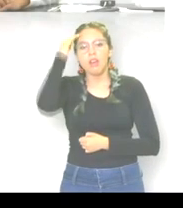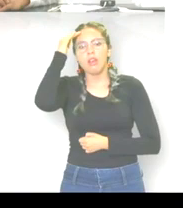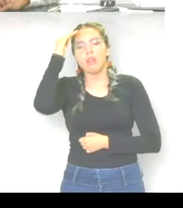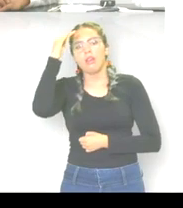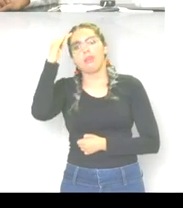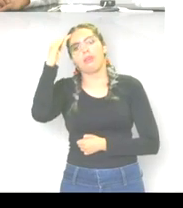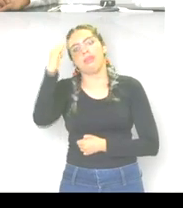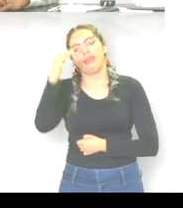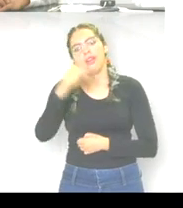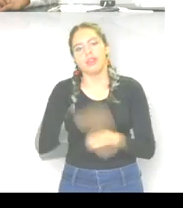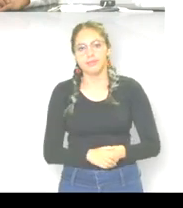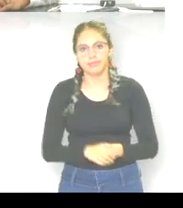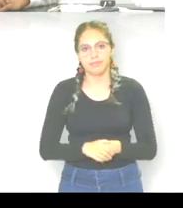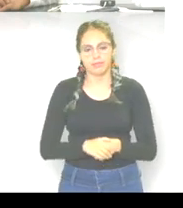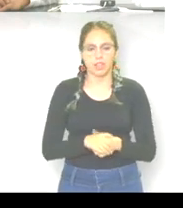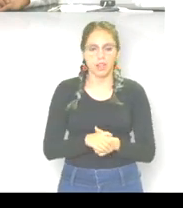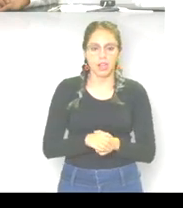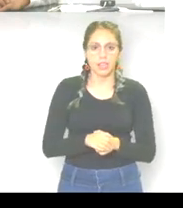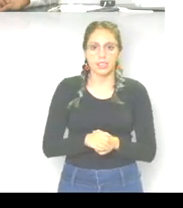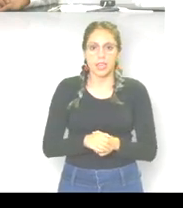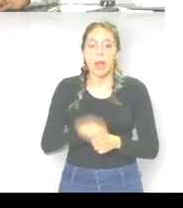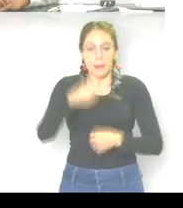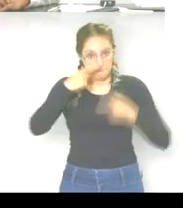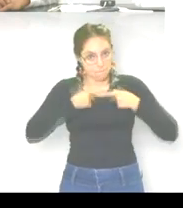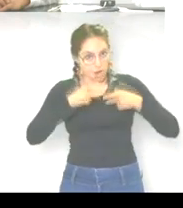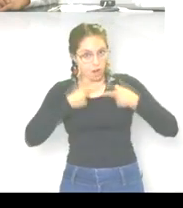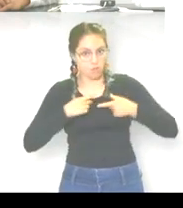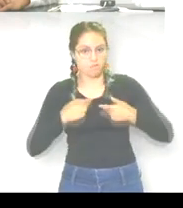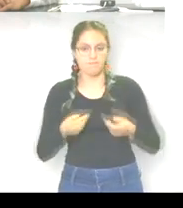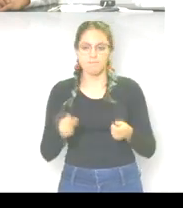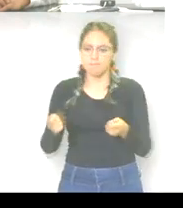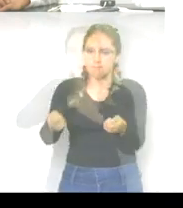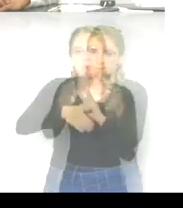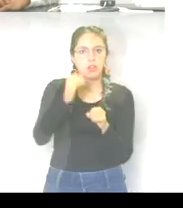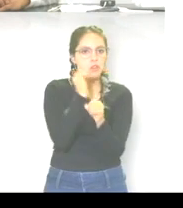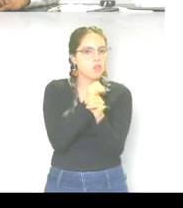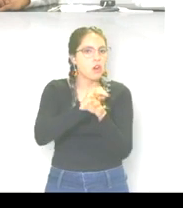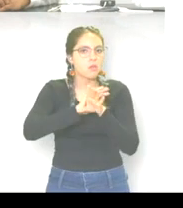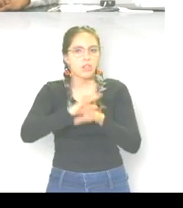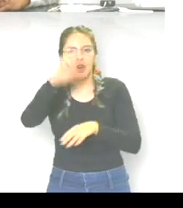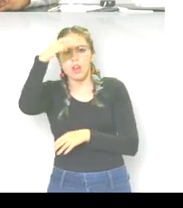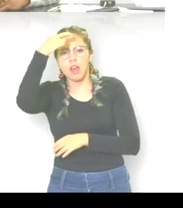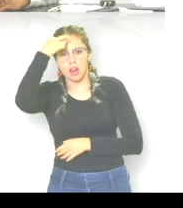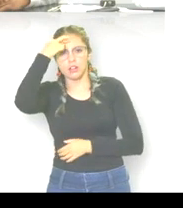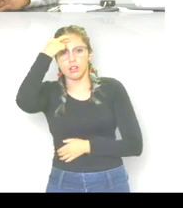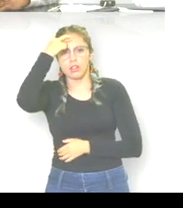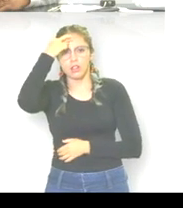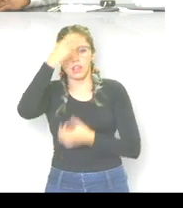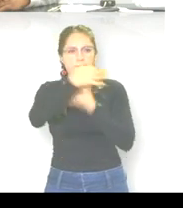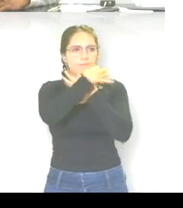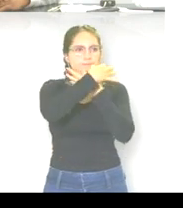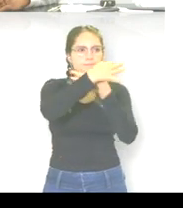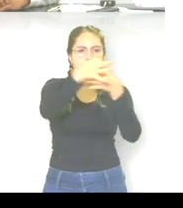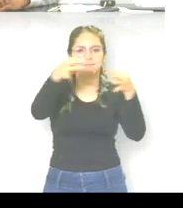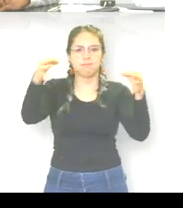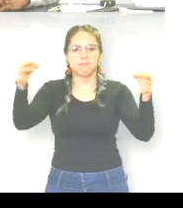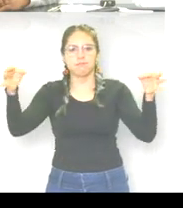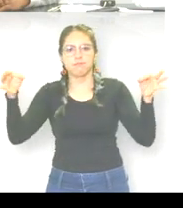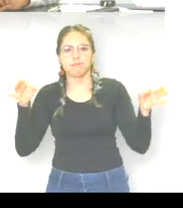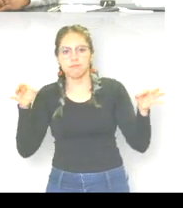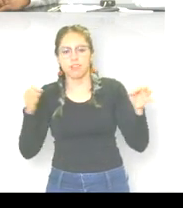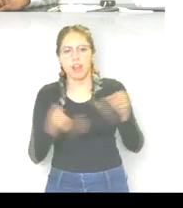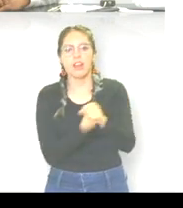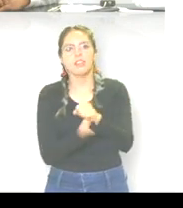valioso en el que una persona puede recibir una atención médica adecuada. Recordándoles a ustedes este llamado que ha hecho